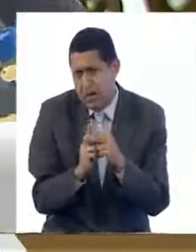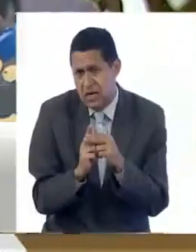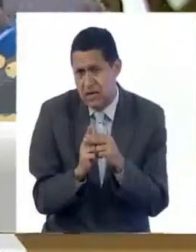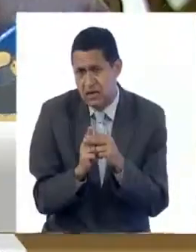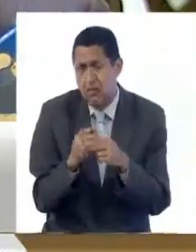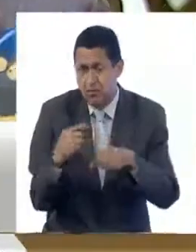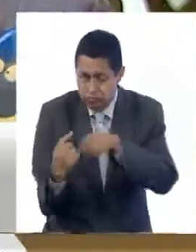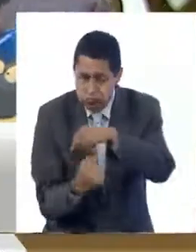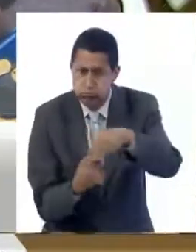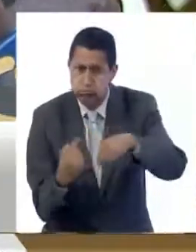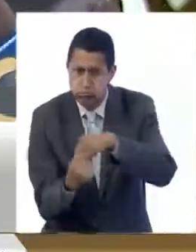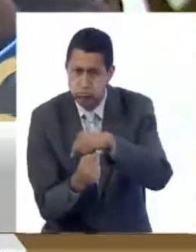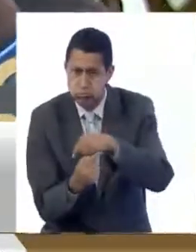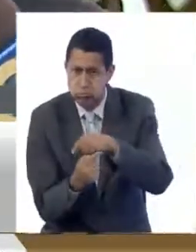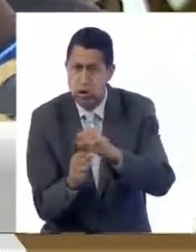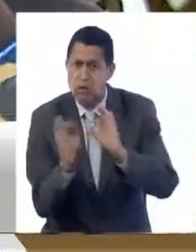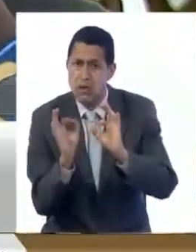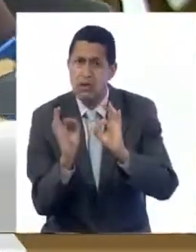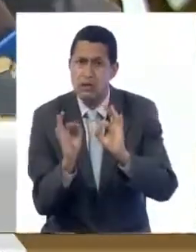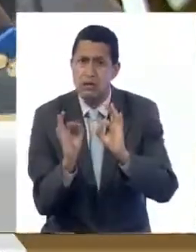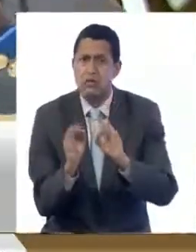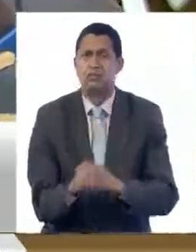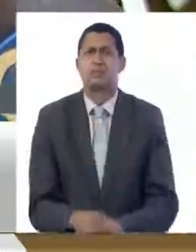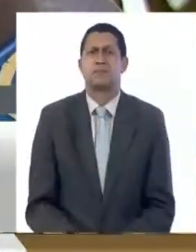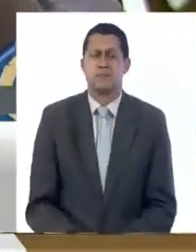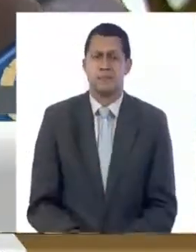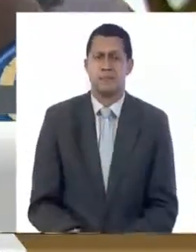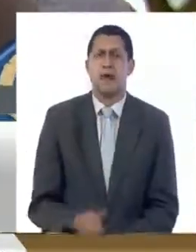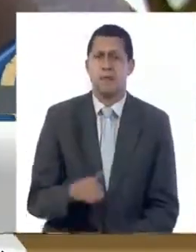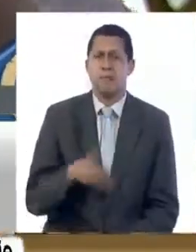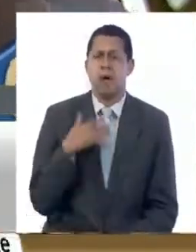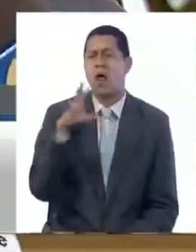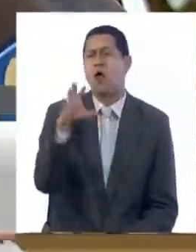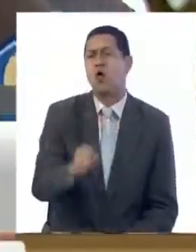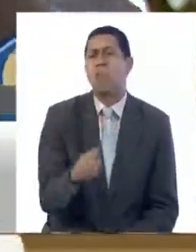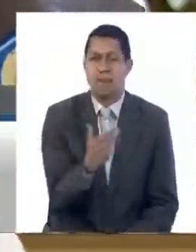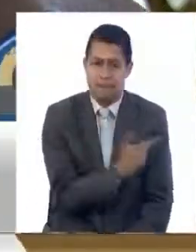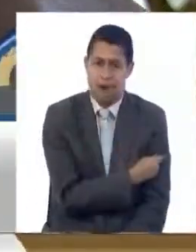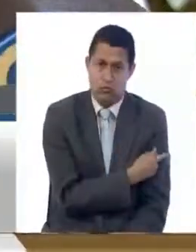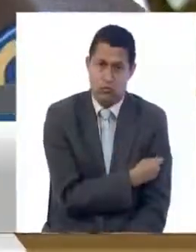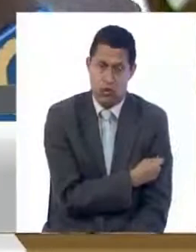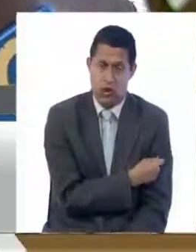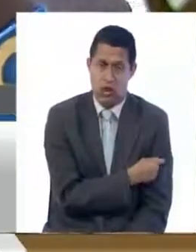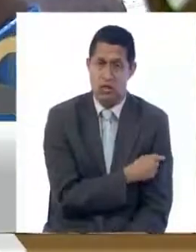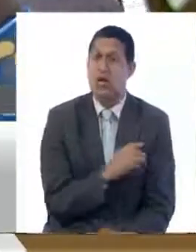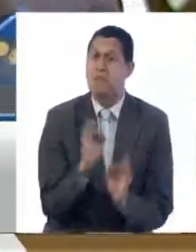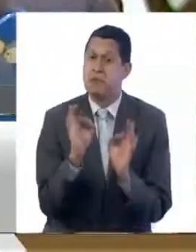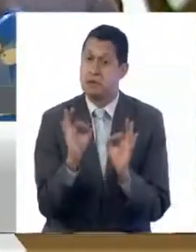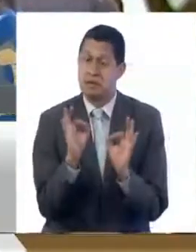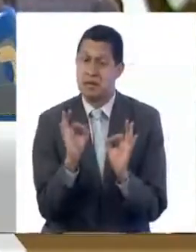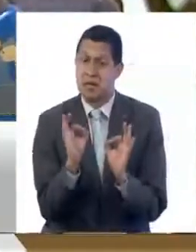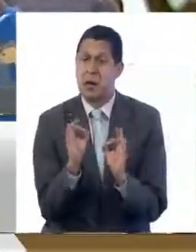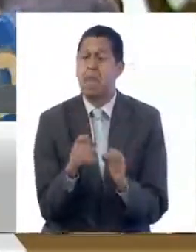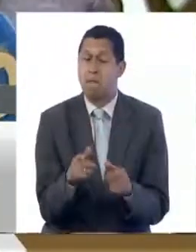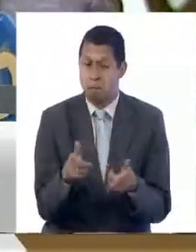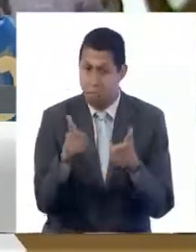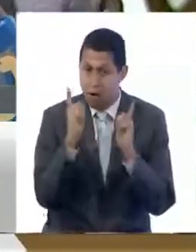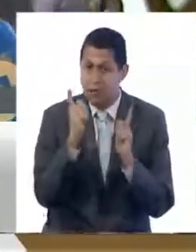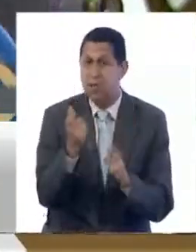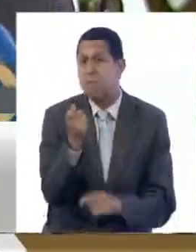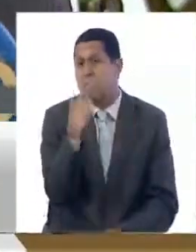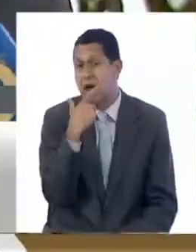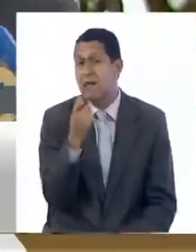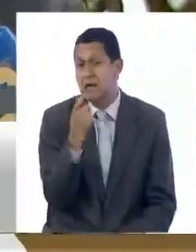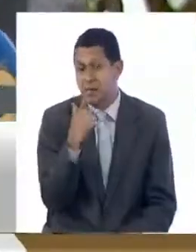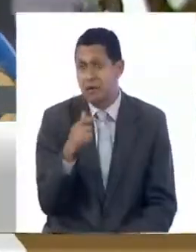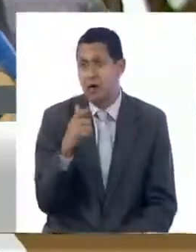rotativo como en el fondo estratégico. El fondo rotativo es el que permite adquirir las vacunas y el fondo estratégico es el que permite adquirir los medicamentos, para